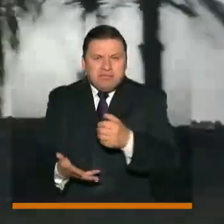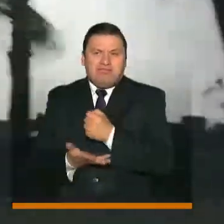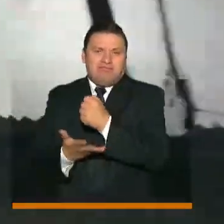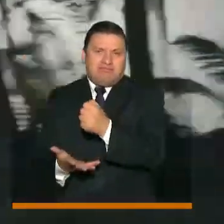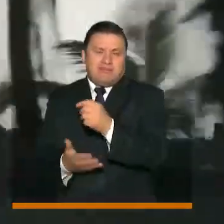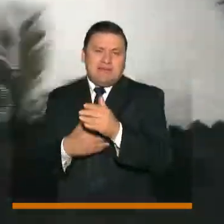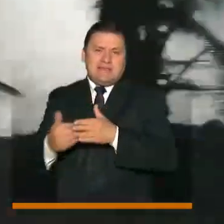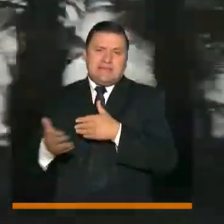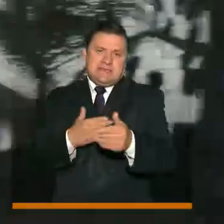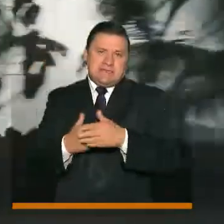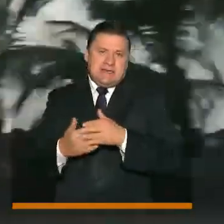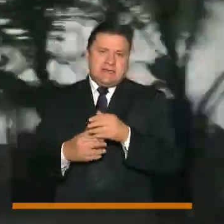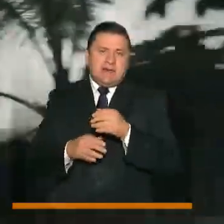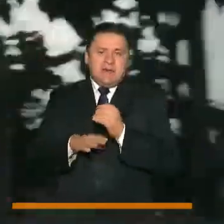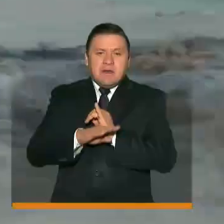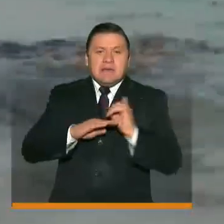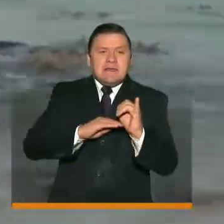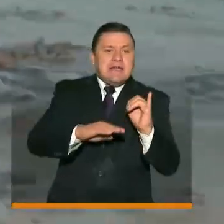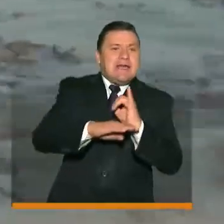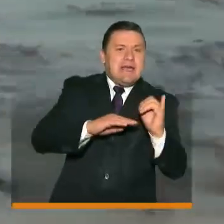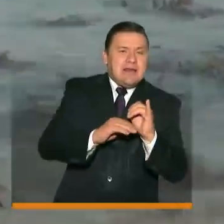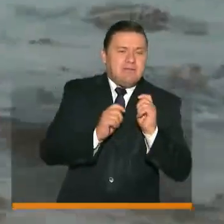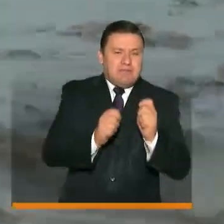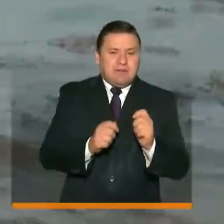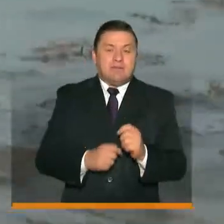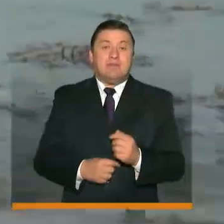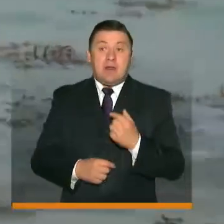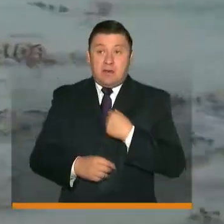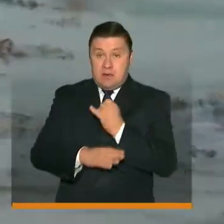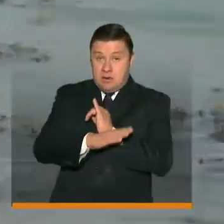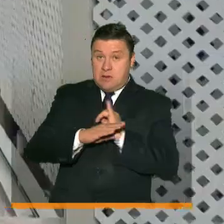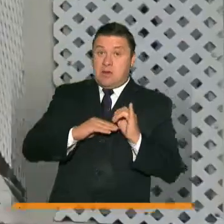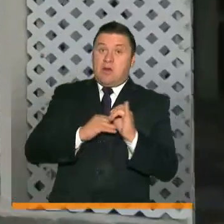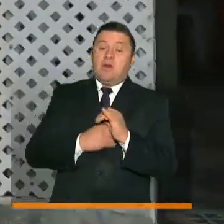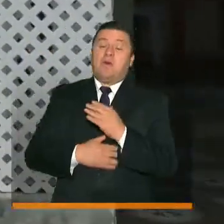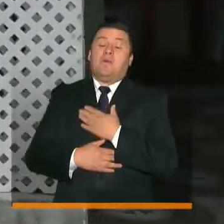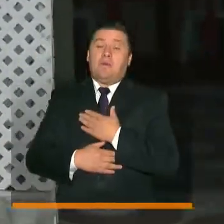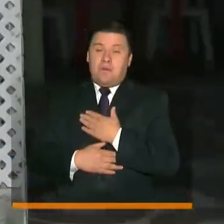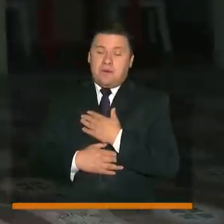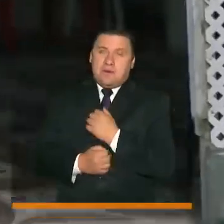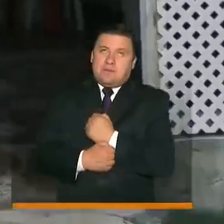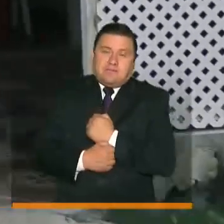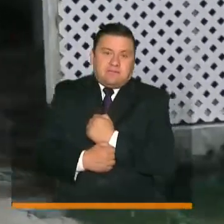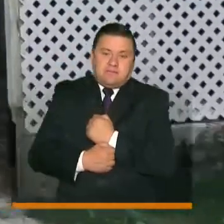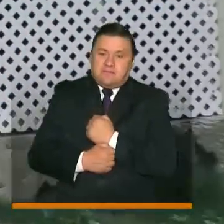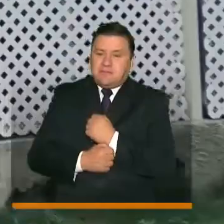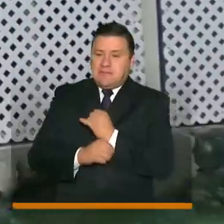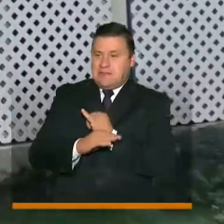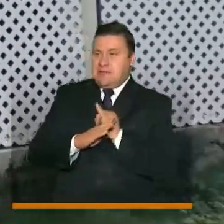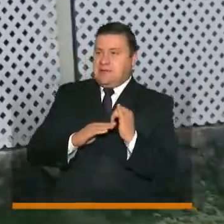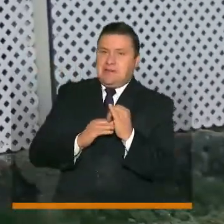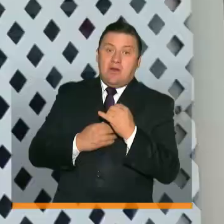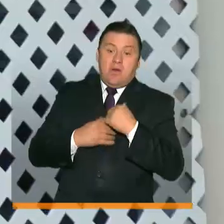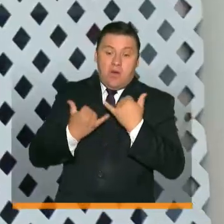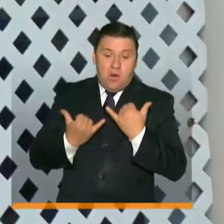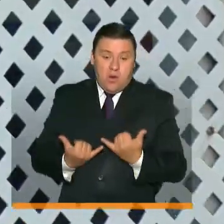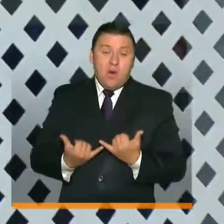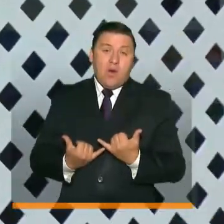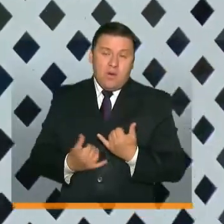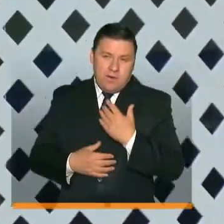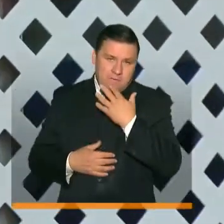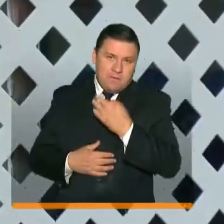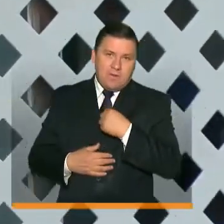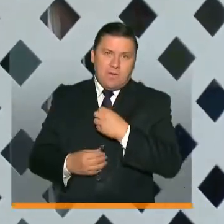para San Andrés, para Providencia. Yo a la isla le tengo un inmenso cariño, pero hoy tengo además